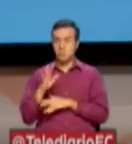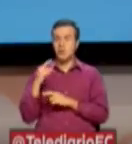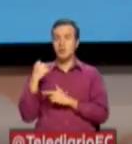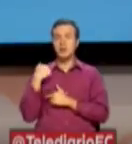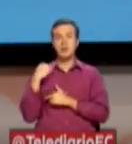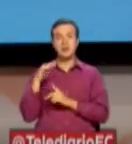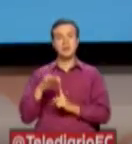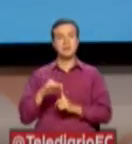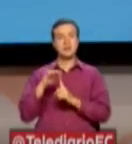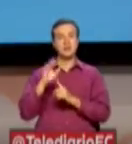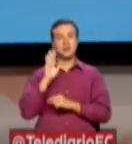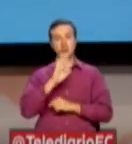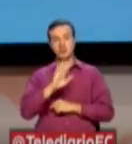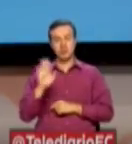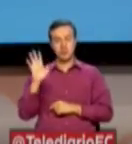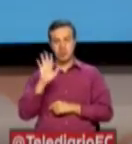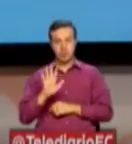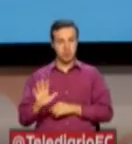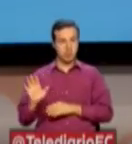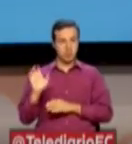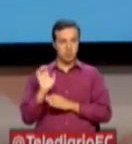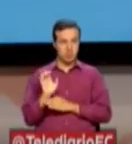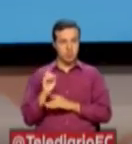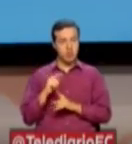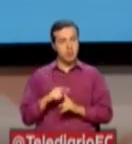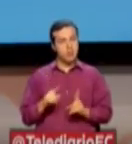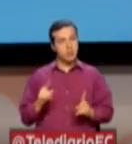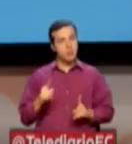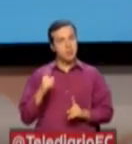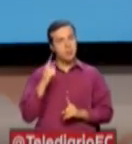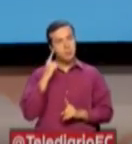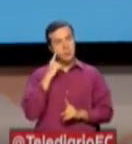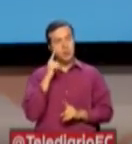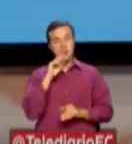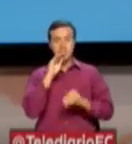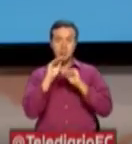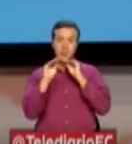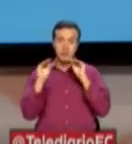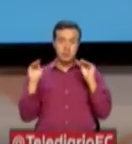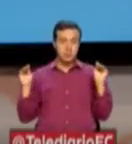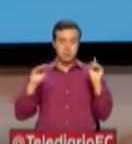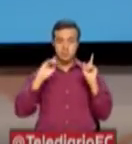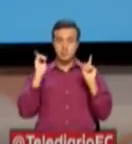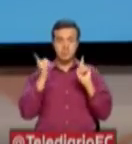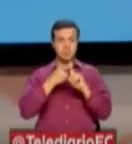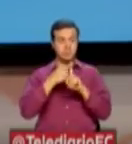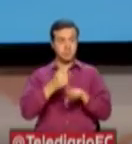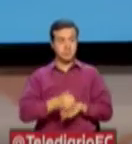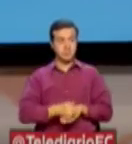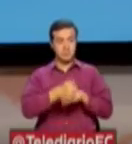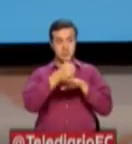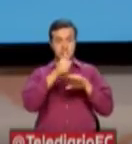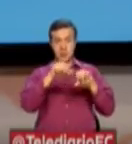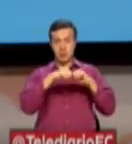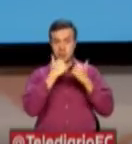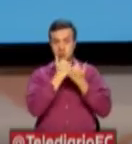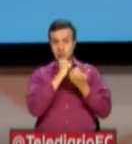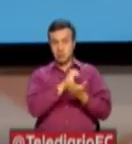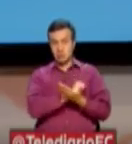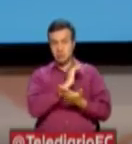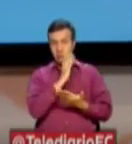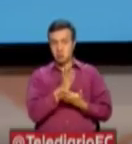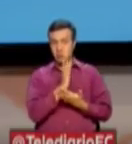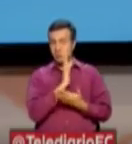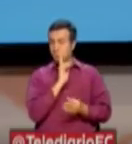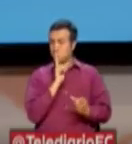responsables históricas que tienen con el país pero evidentemente tenemos que dejar claro que la primera función del estado como es la asamblea nacional está